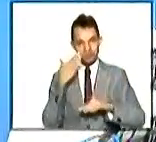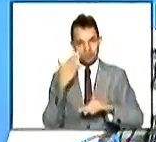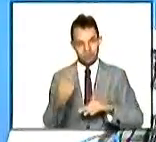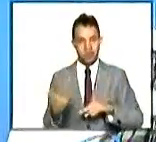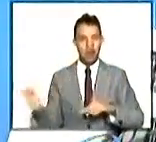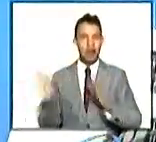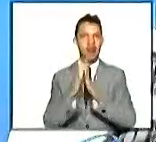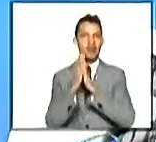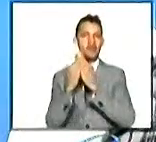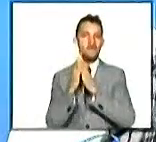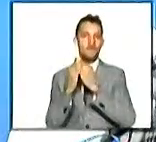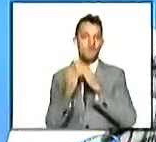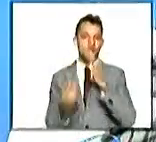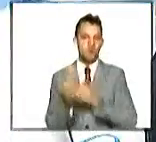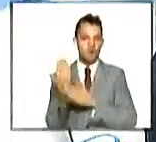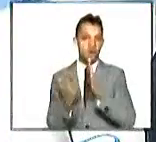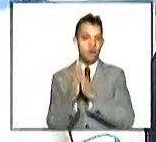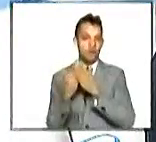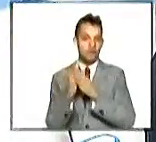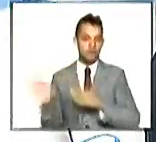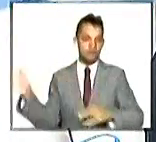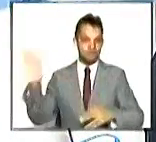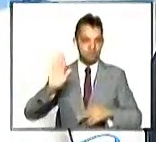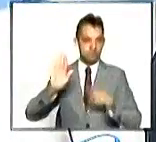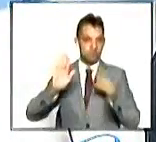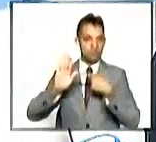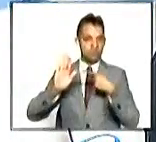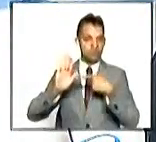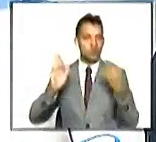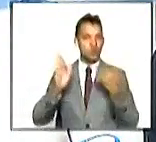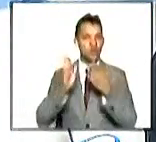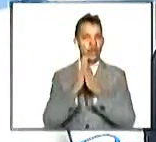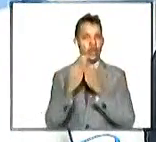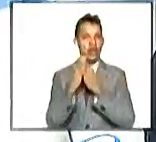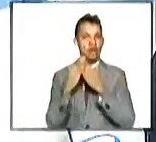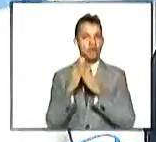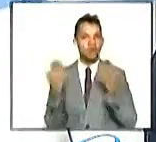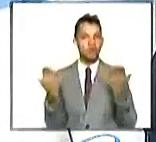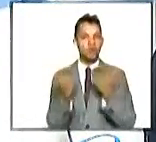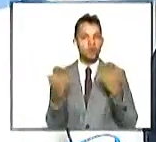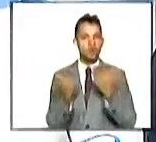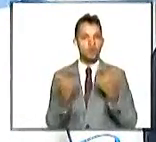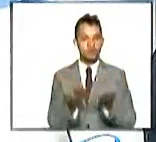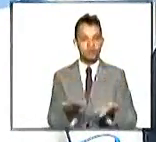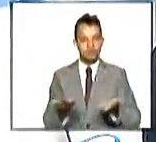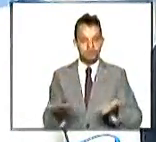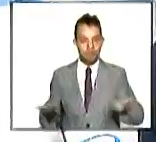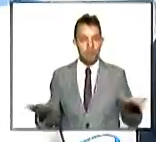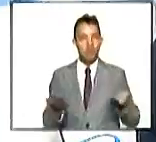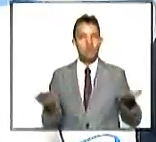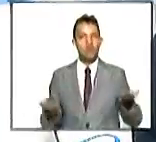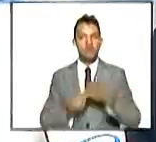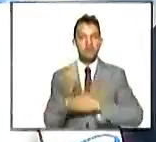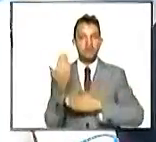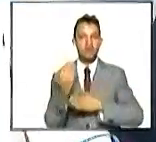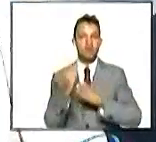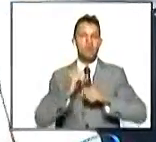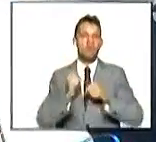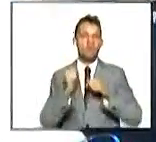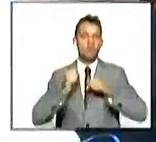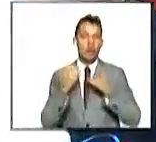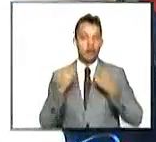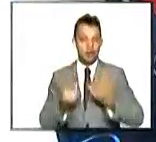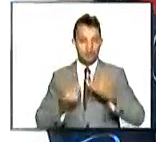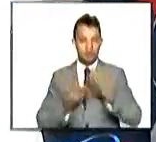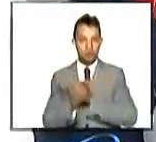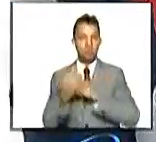libro reciente de Albert Ronald. Su lanzamiento fue en la Feria Internacional del Libro hace 2 semanas en Bogotá, y él hará el lanzamiento